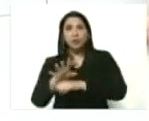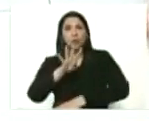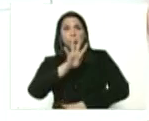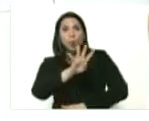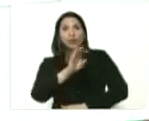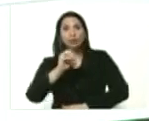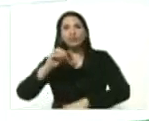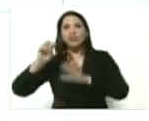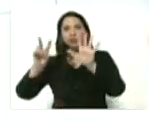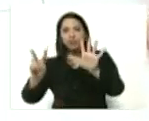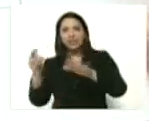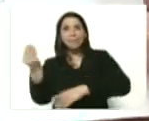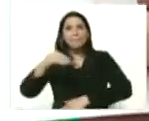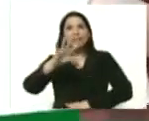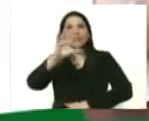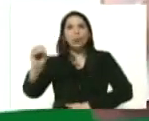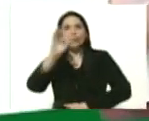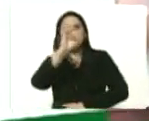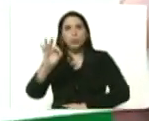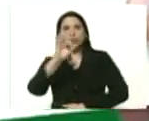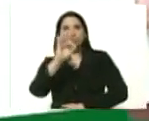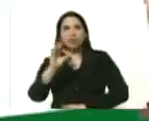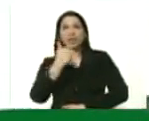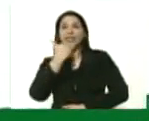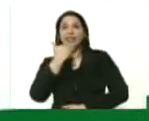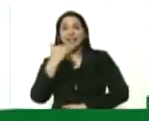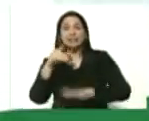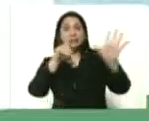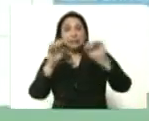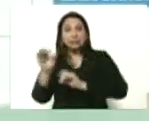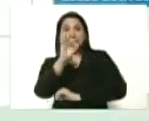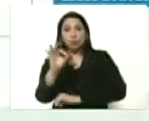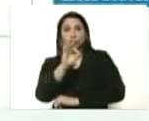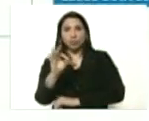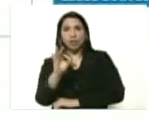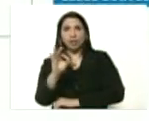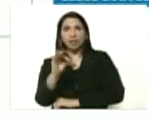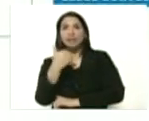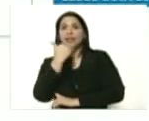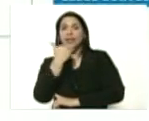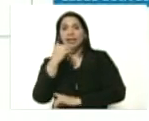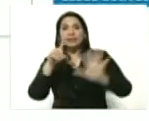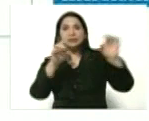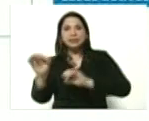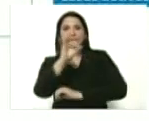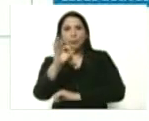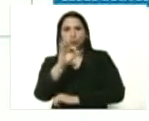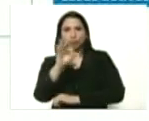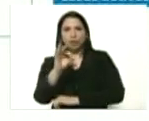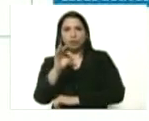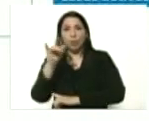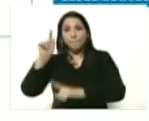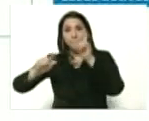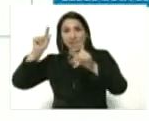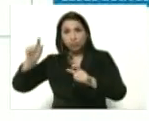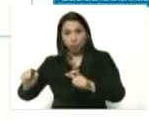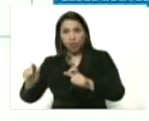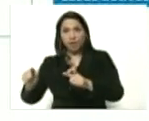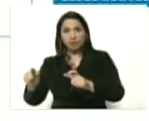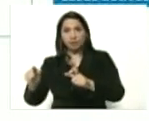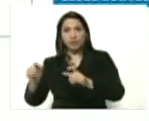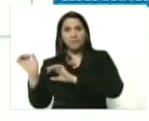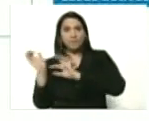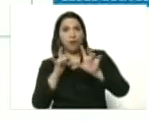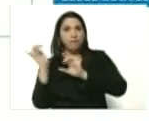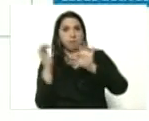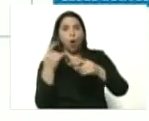407, es decir, más del 50%, casi el 60%, casi el 60% son casos que vienen de